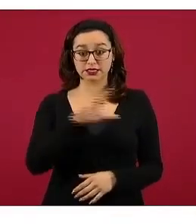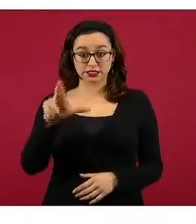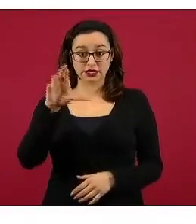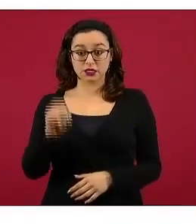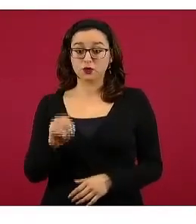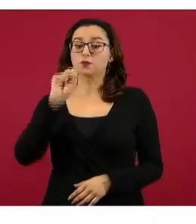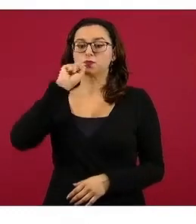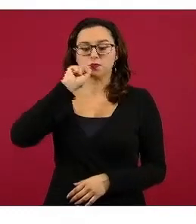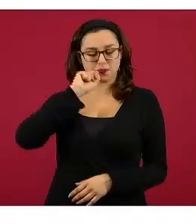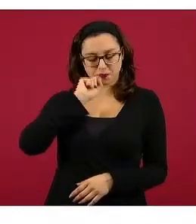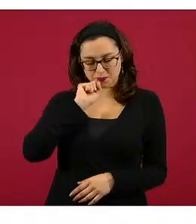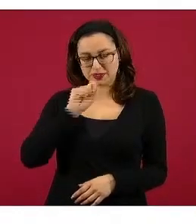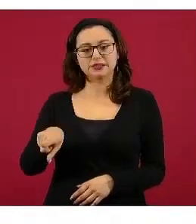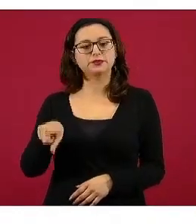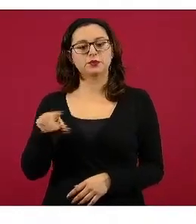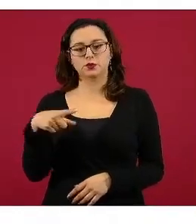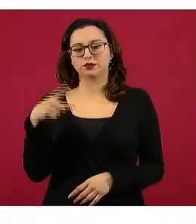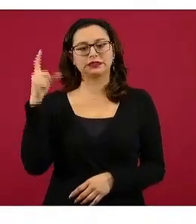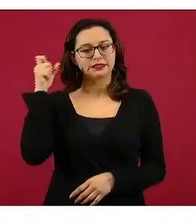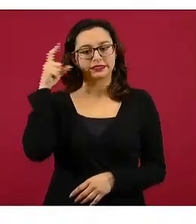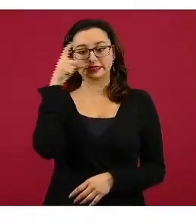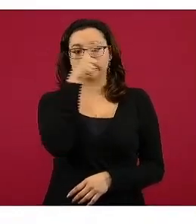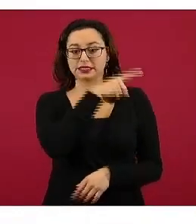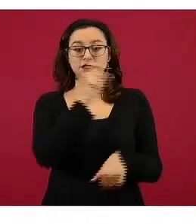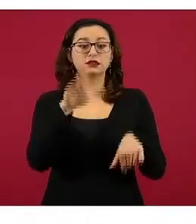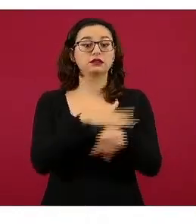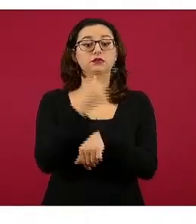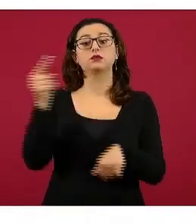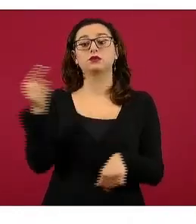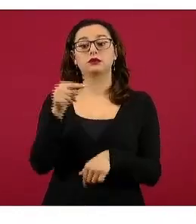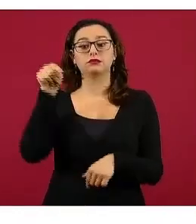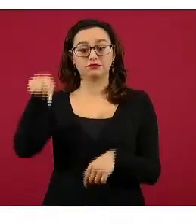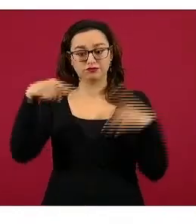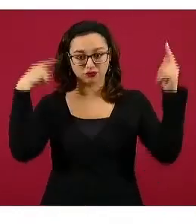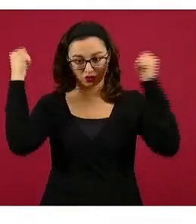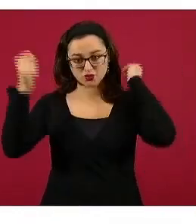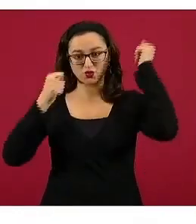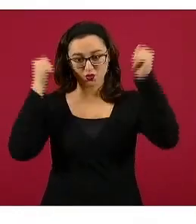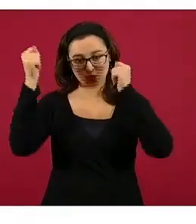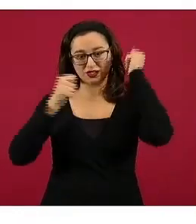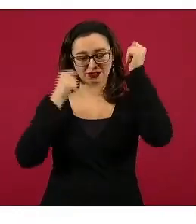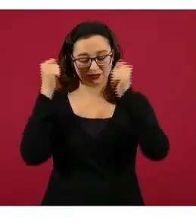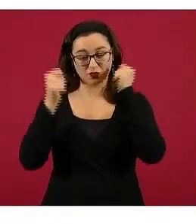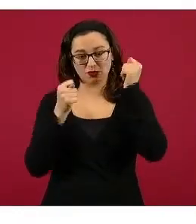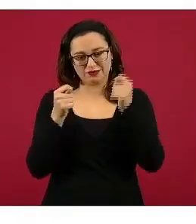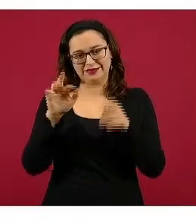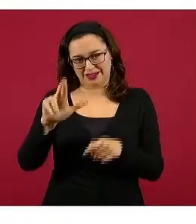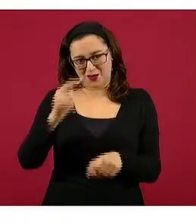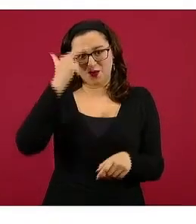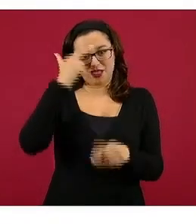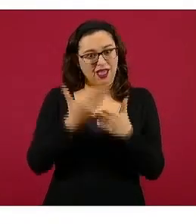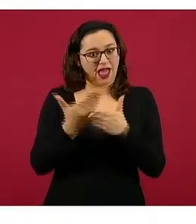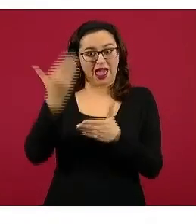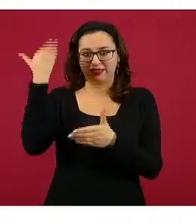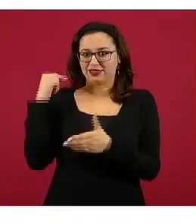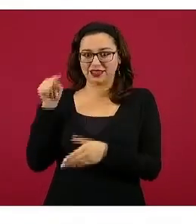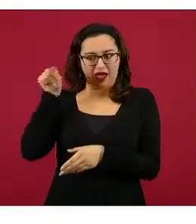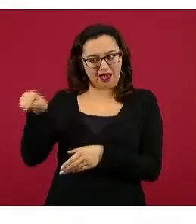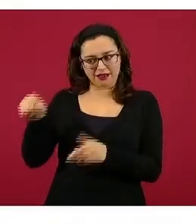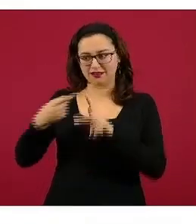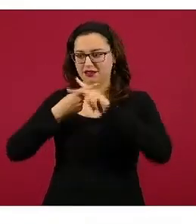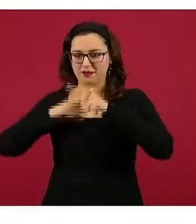estado complejo por los centros turísticos. Recuerden que también fue de las primeras entidades que tuvo este pico